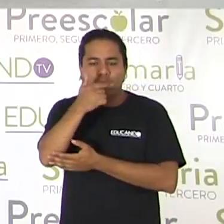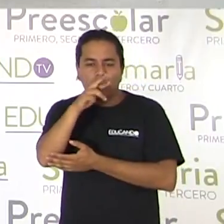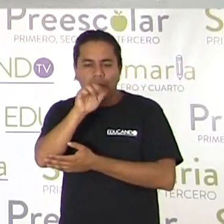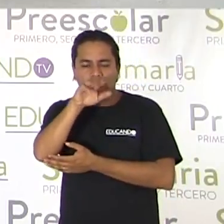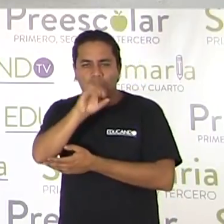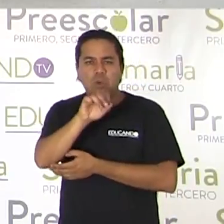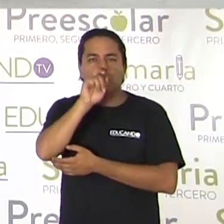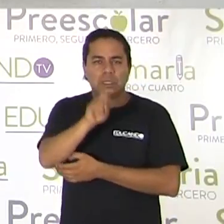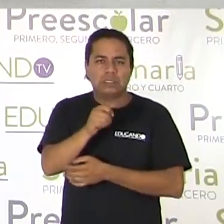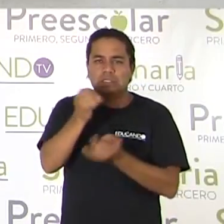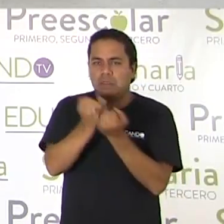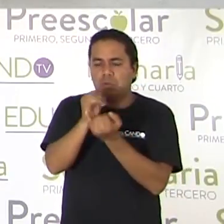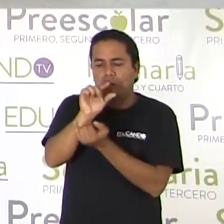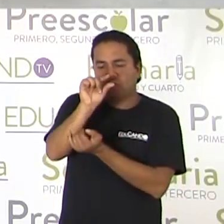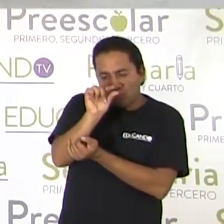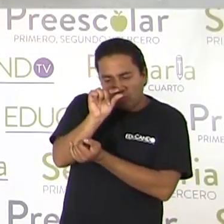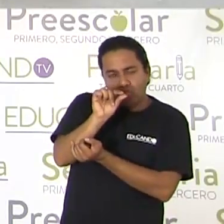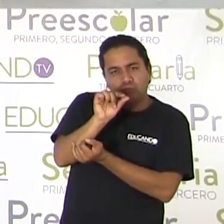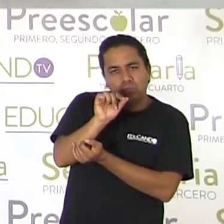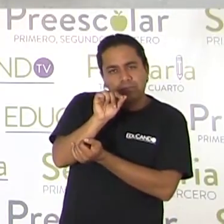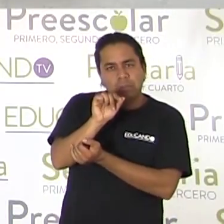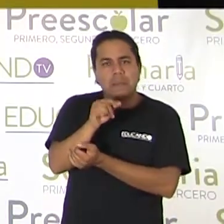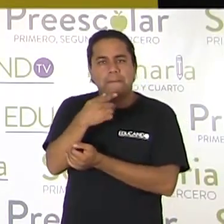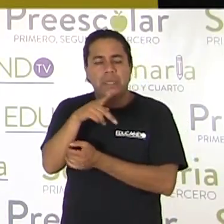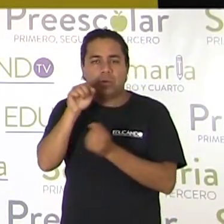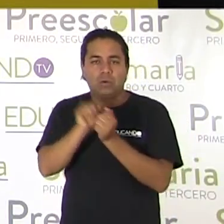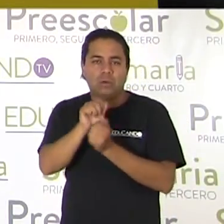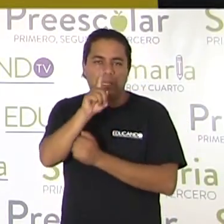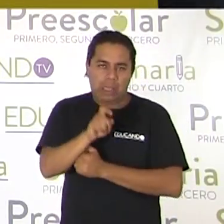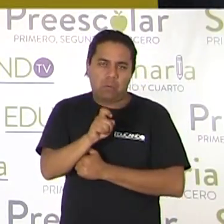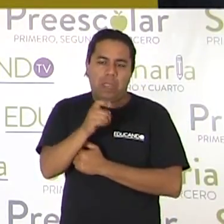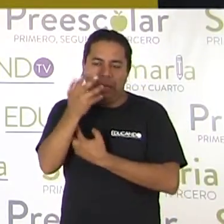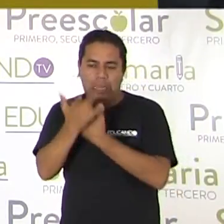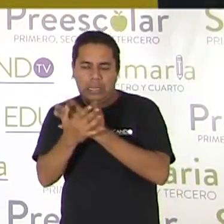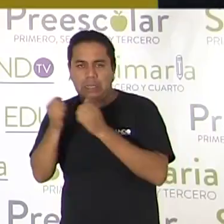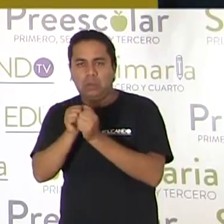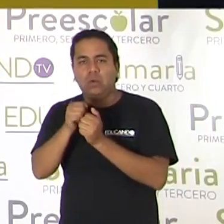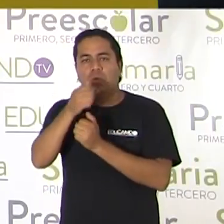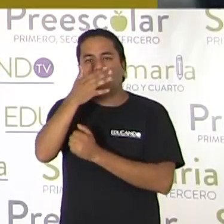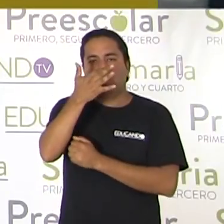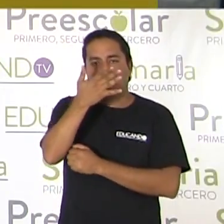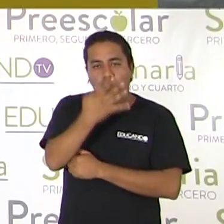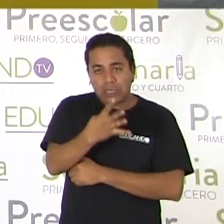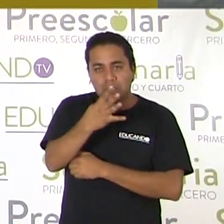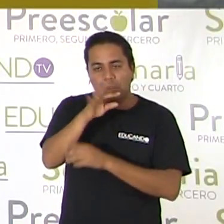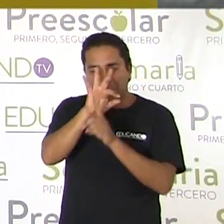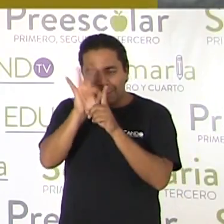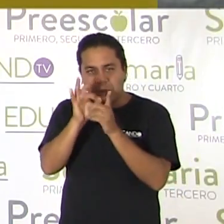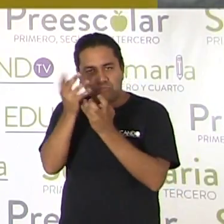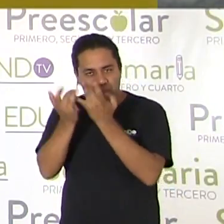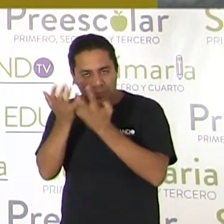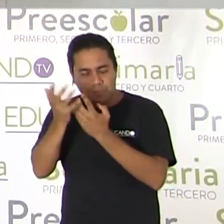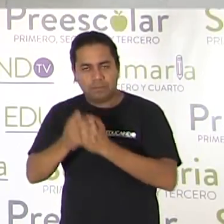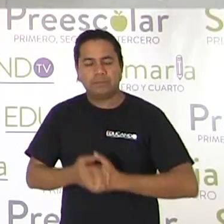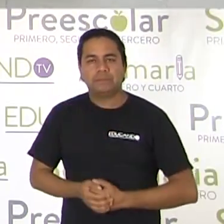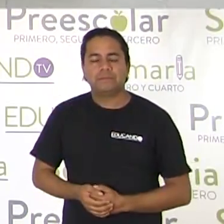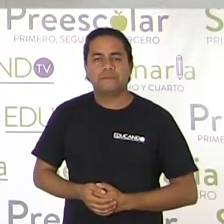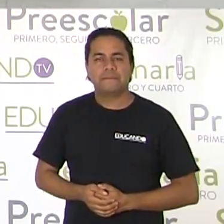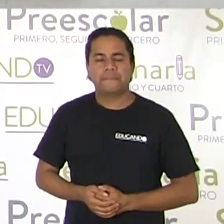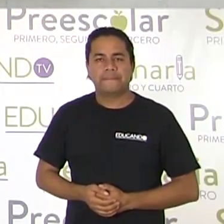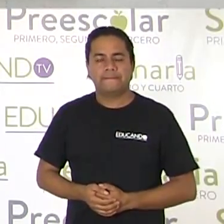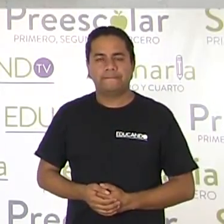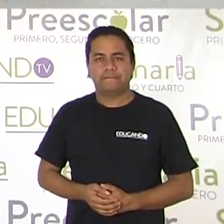sería también representado con esto mismo, pero con agua destilada y que esté a 4 grados centígrados. Lo voy a poner aquí, que el gramo es la unidad